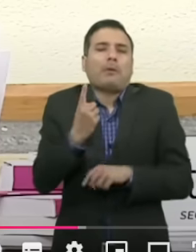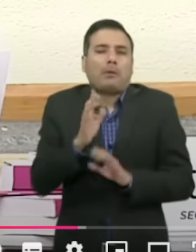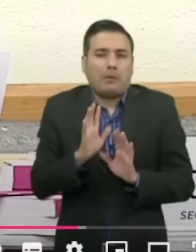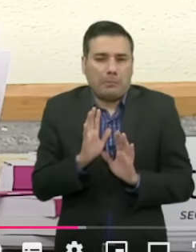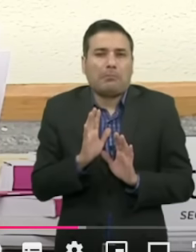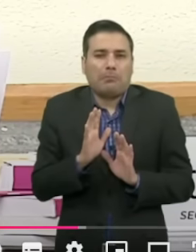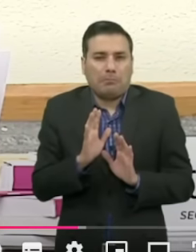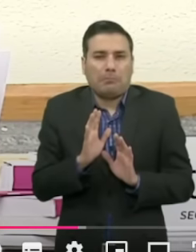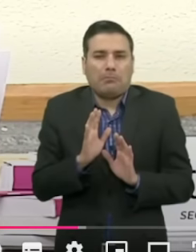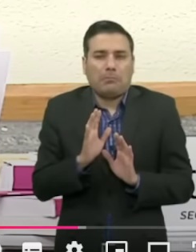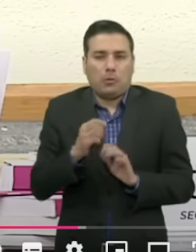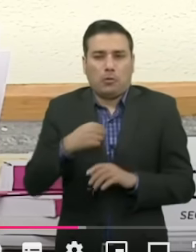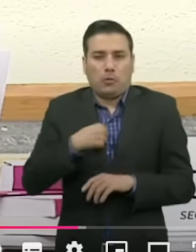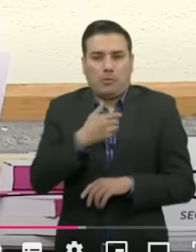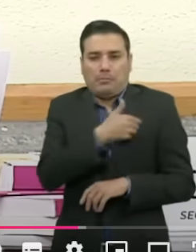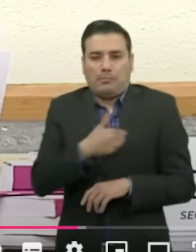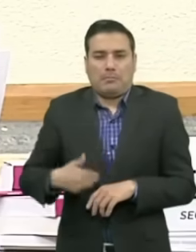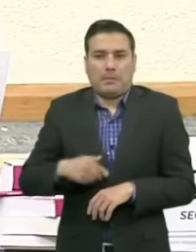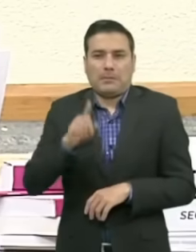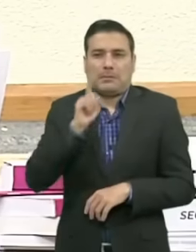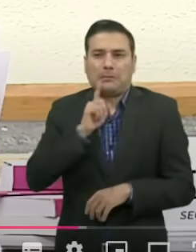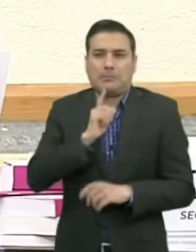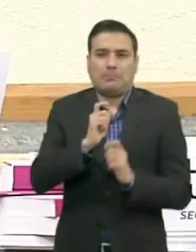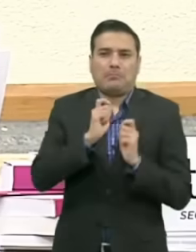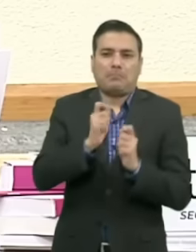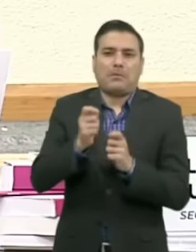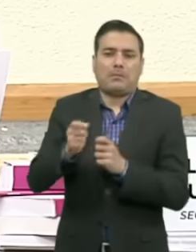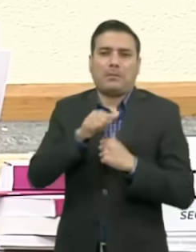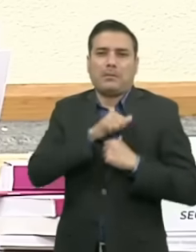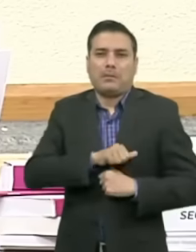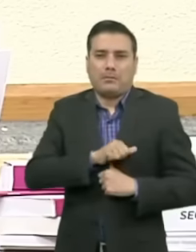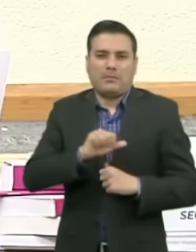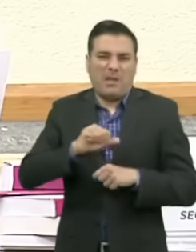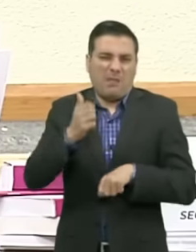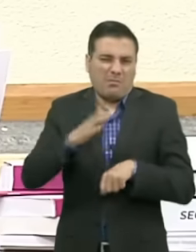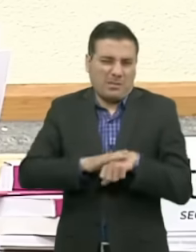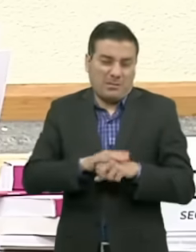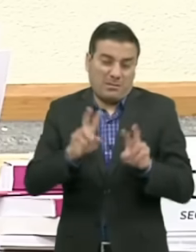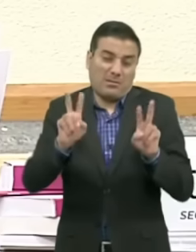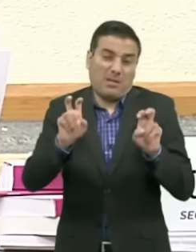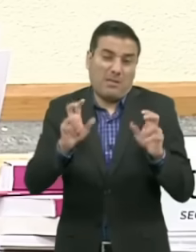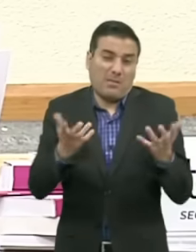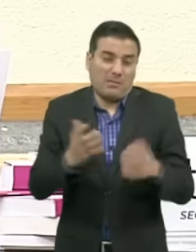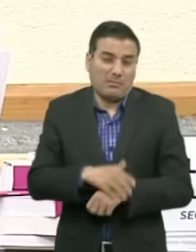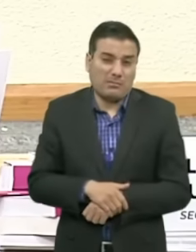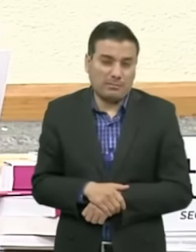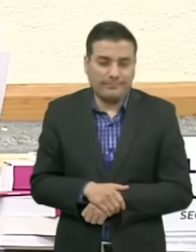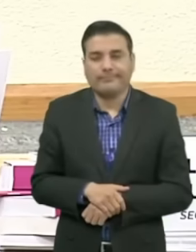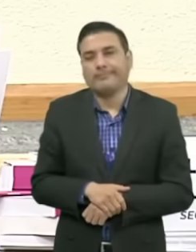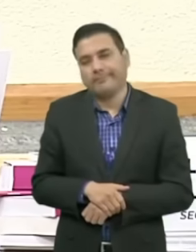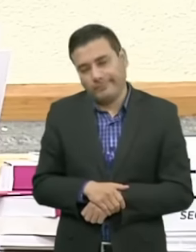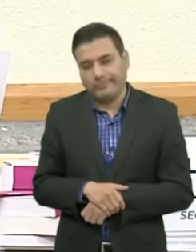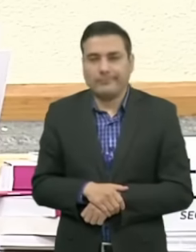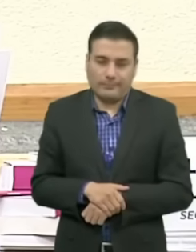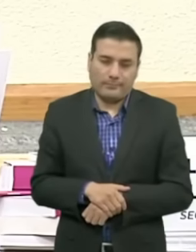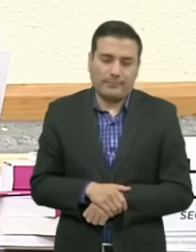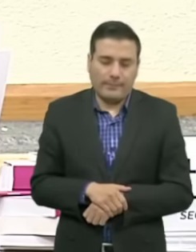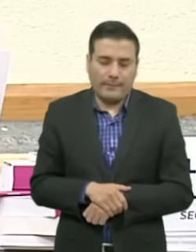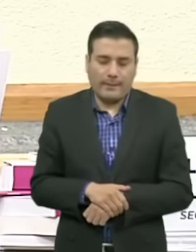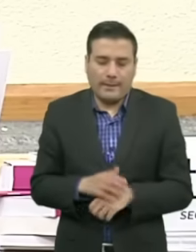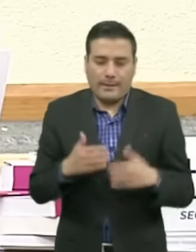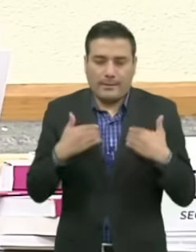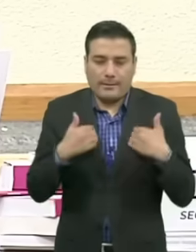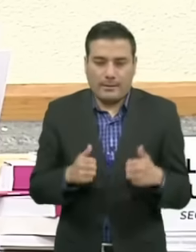del nombramiento de los… y que tiene que ver un poco con la parte administrativa, aunque entiendo la dificultad planteada aquí